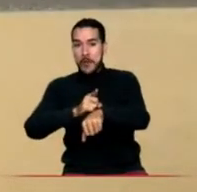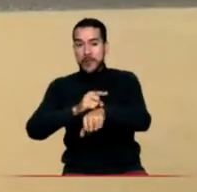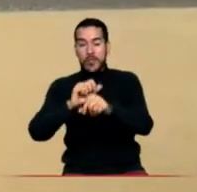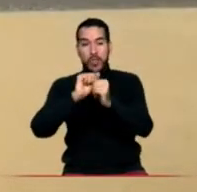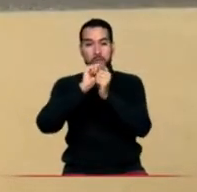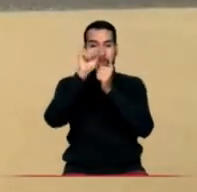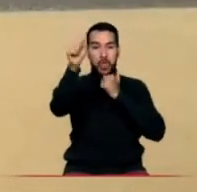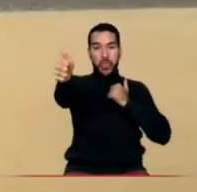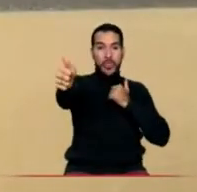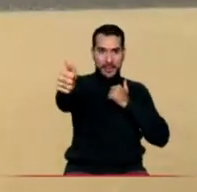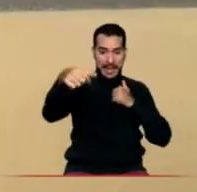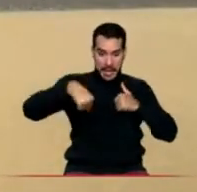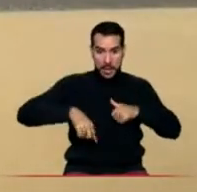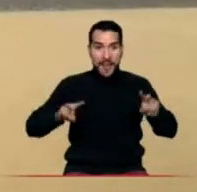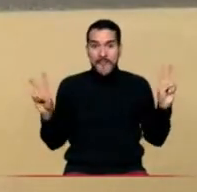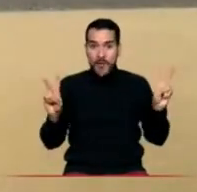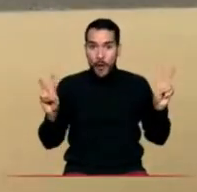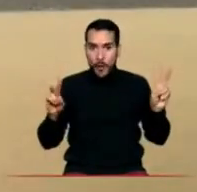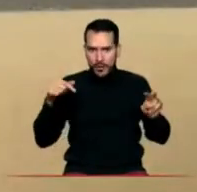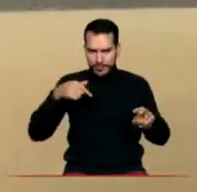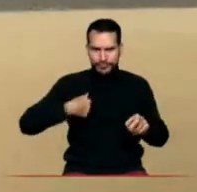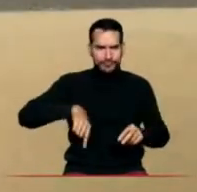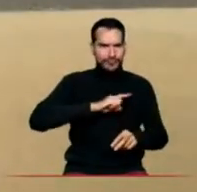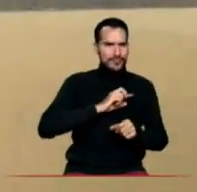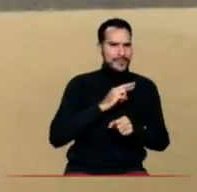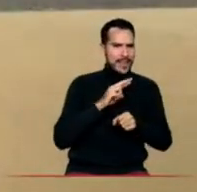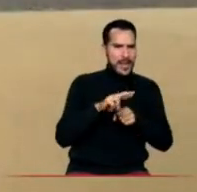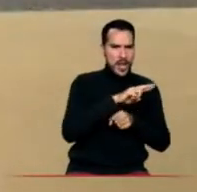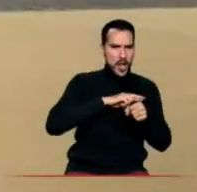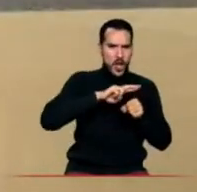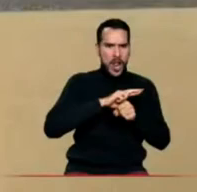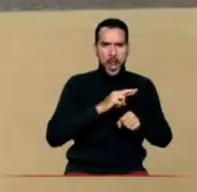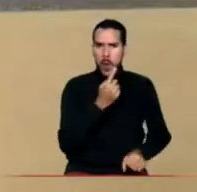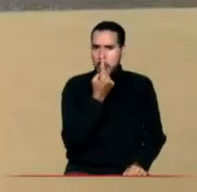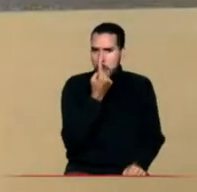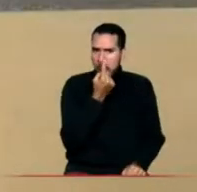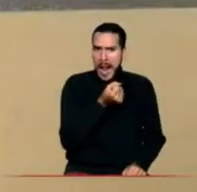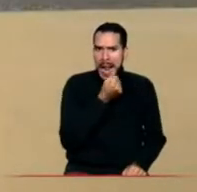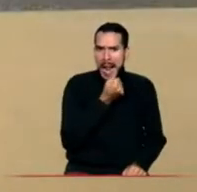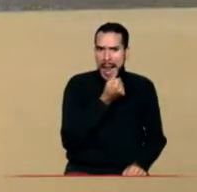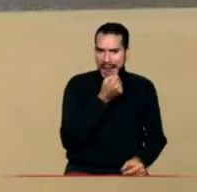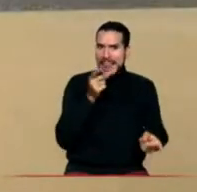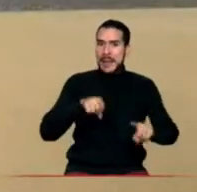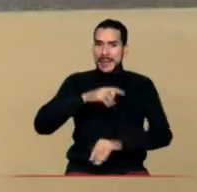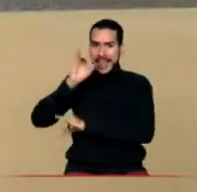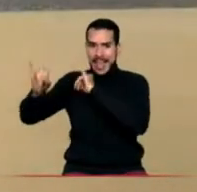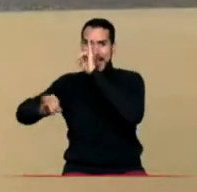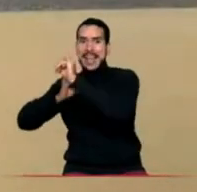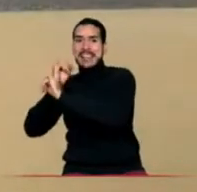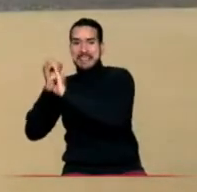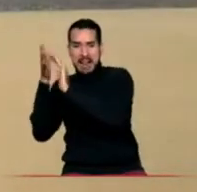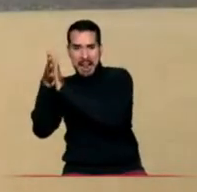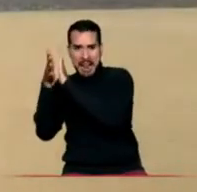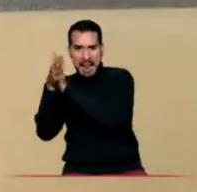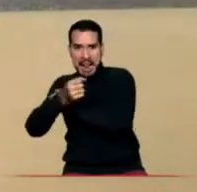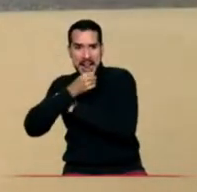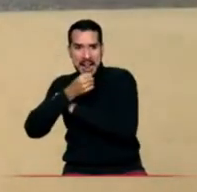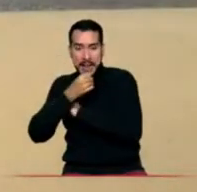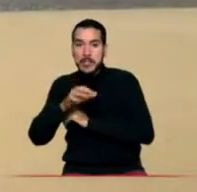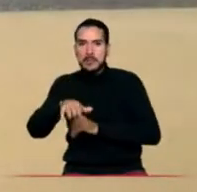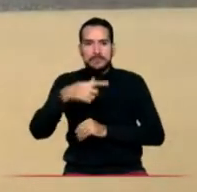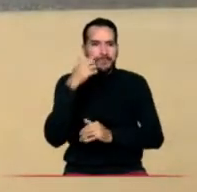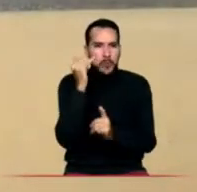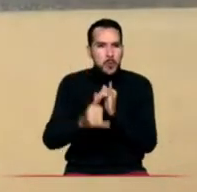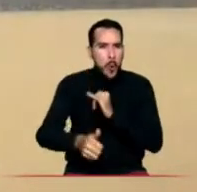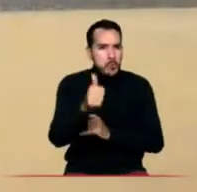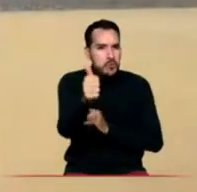único noticiero regional internacional. Originamos en París y cerramos con una grata noticia para el fútbol femenino que tiene que ver con el